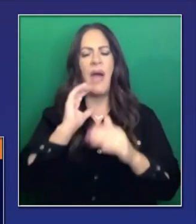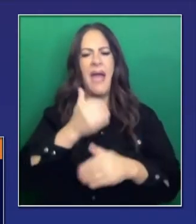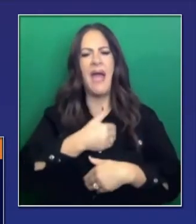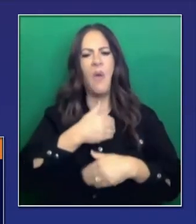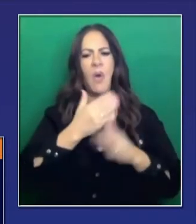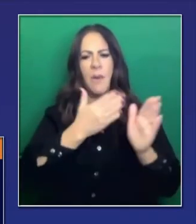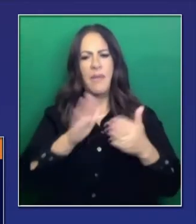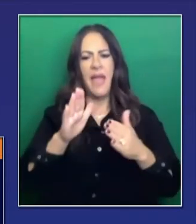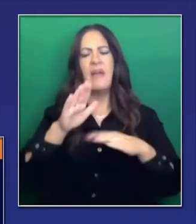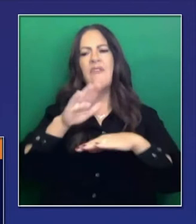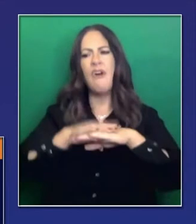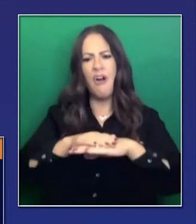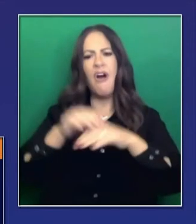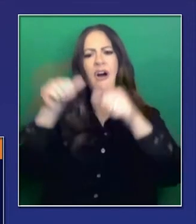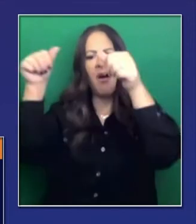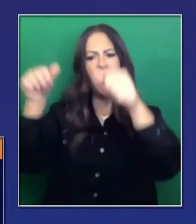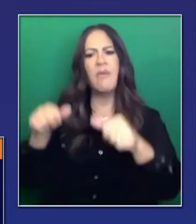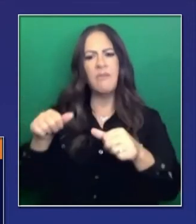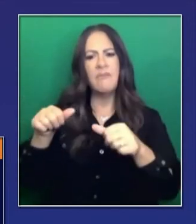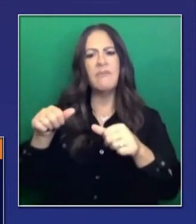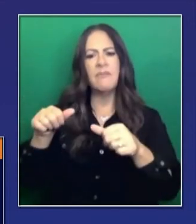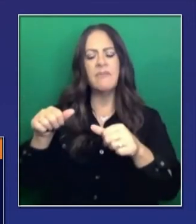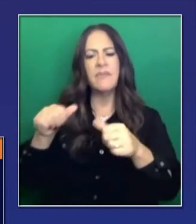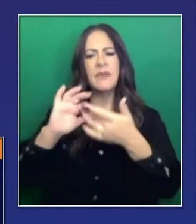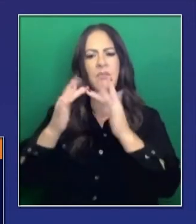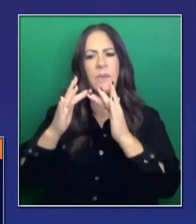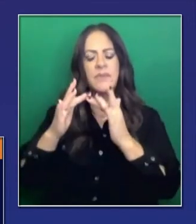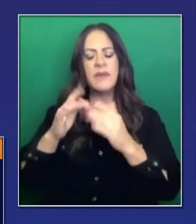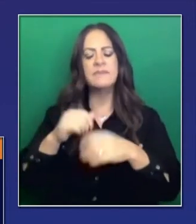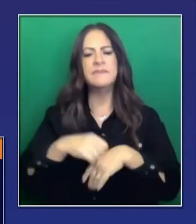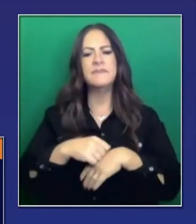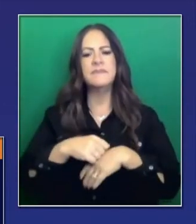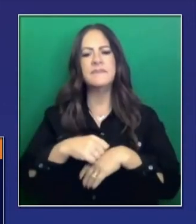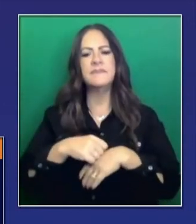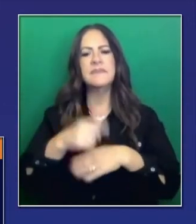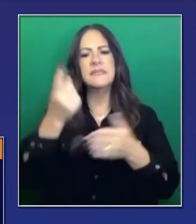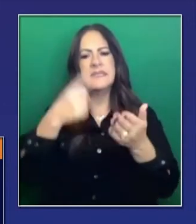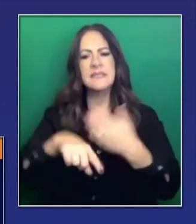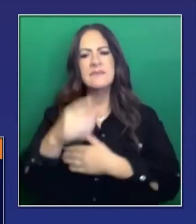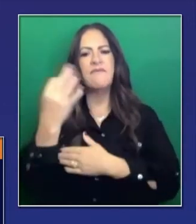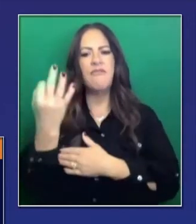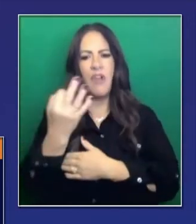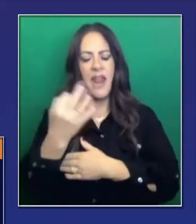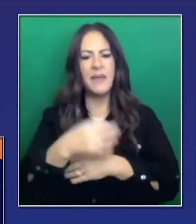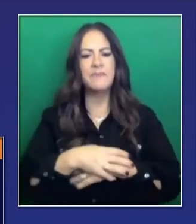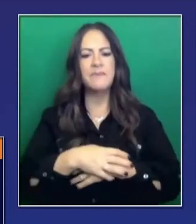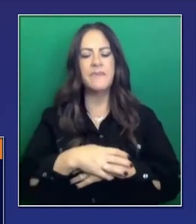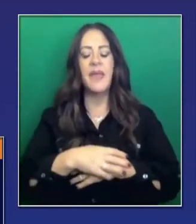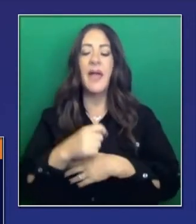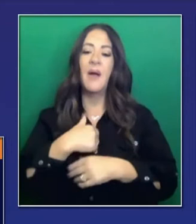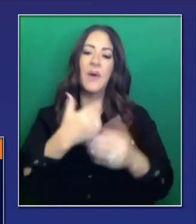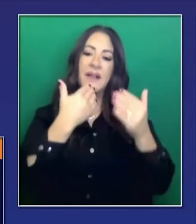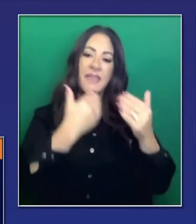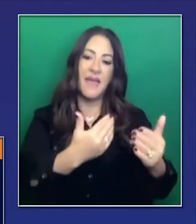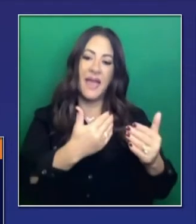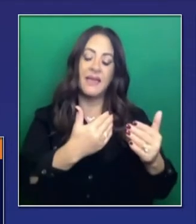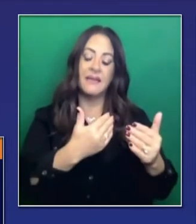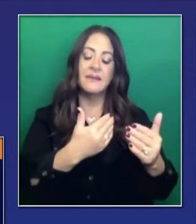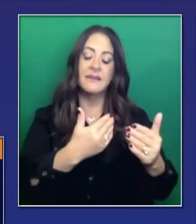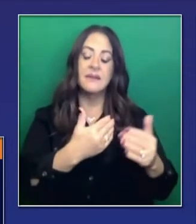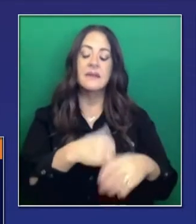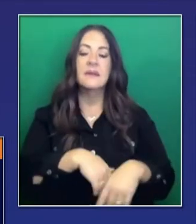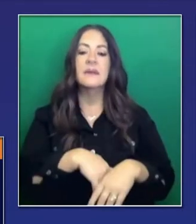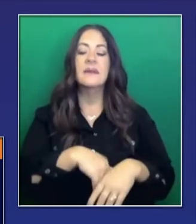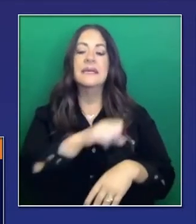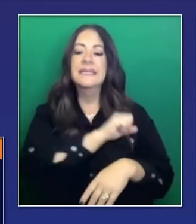específicos, las pautas, para el viernes próximo a más tardar. Y quiero reconocer a la senadora Leyva y